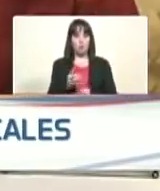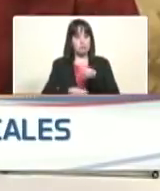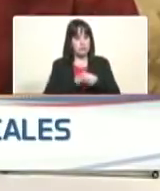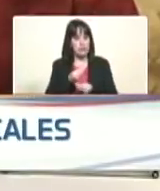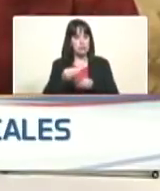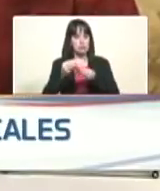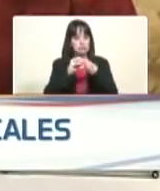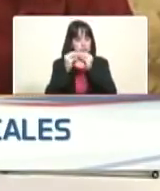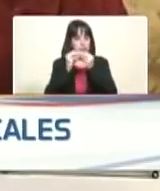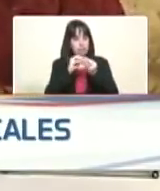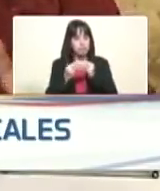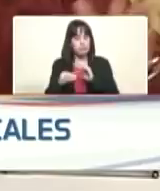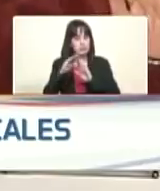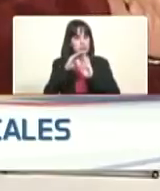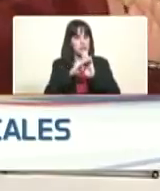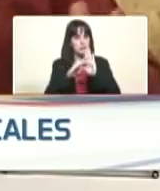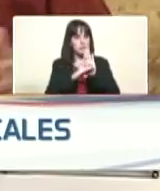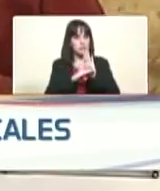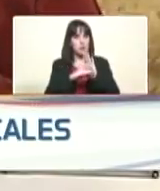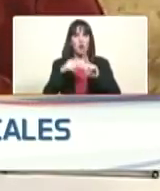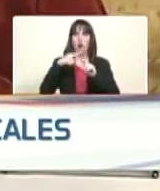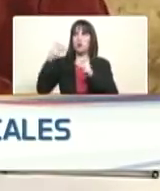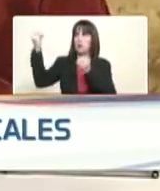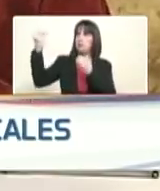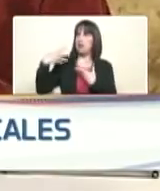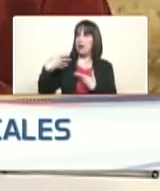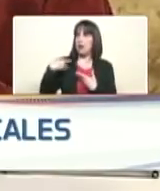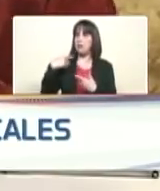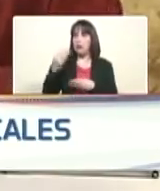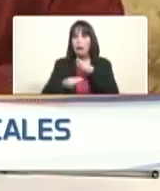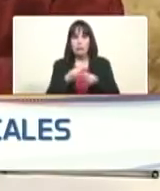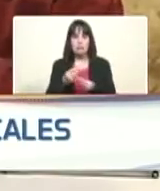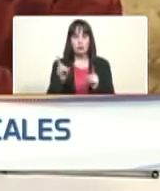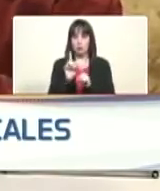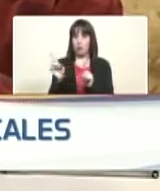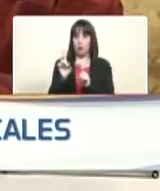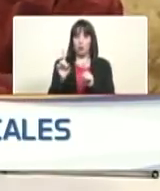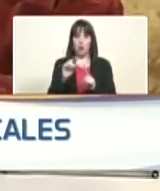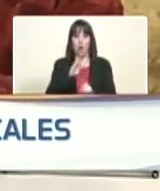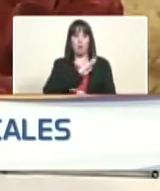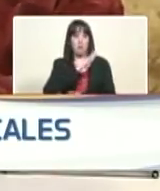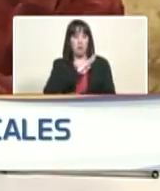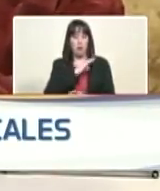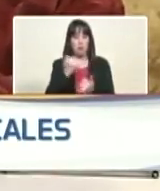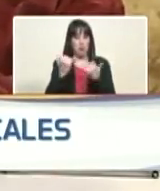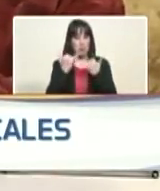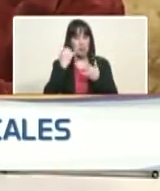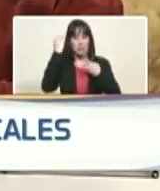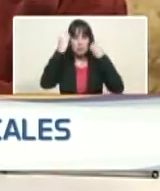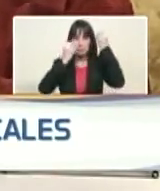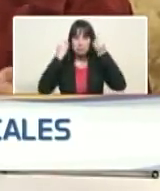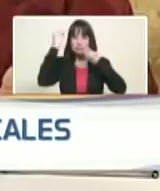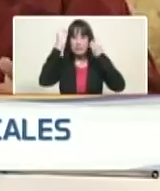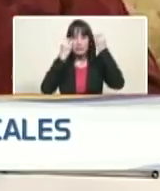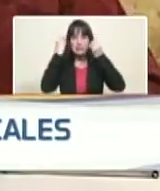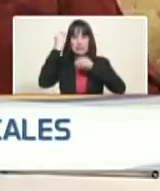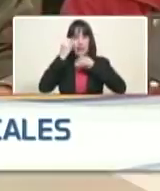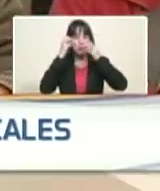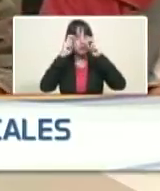vino importado del Fondo Monetario Internacional. O nos los impuso Fede Cámara, como pasaba